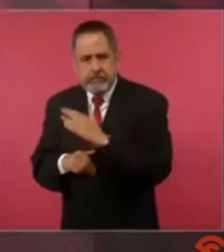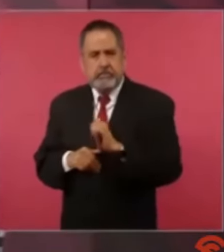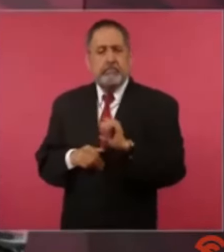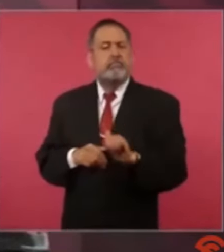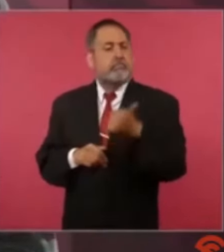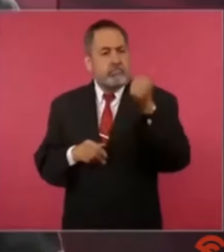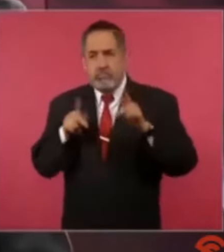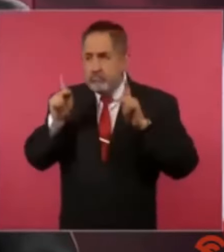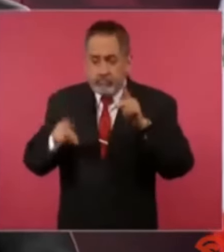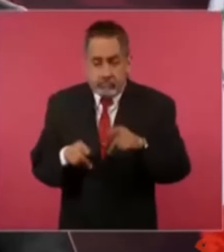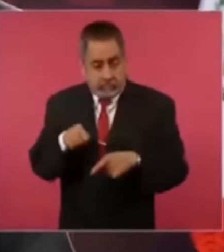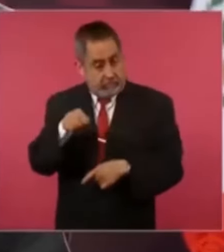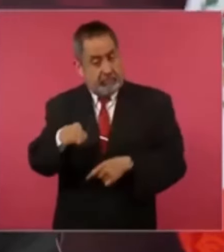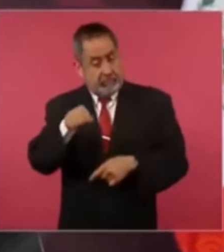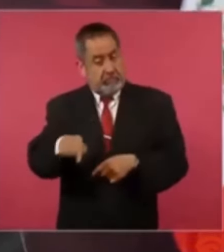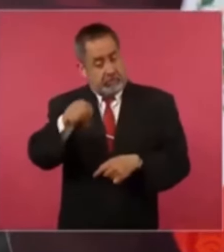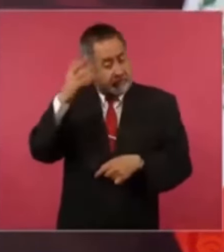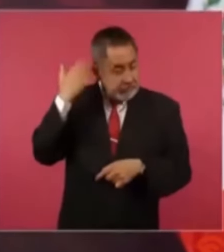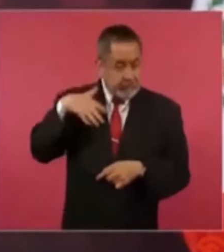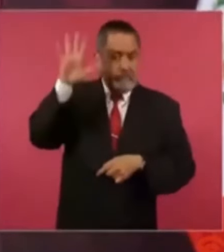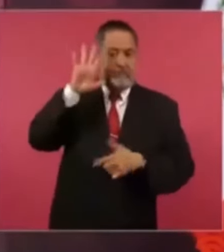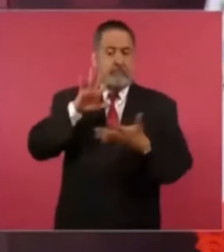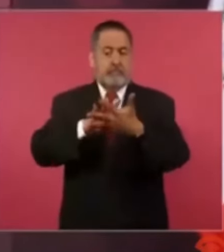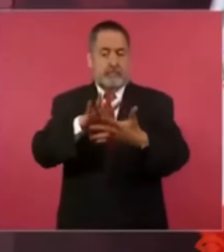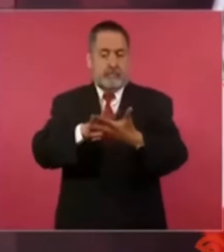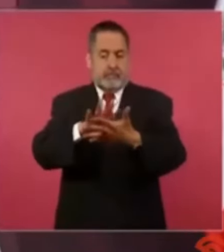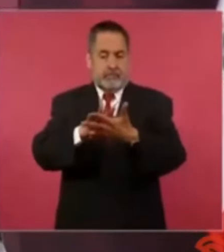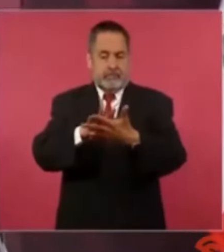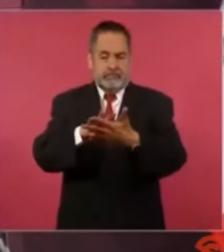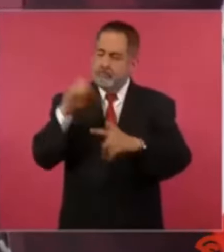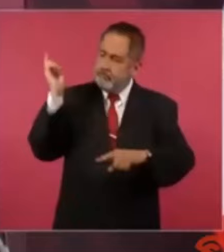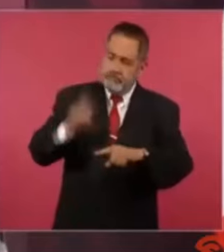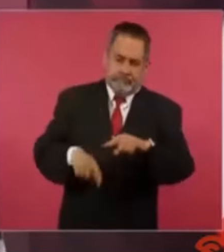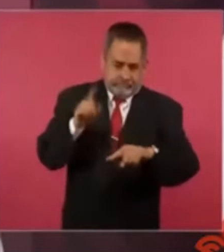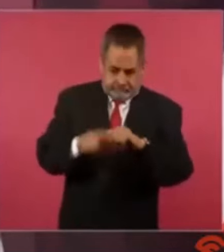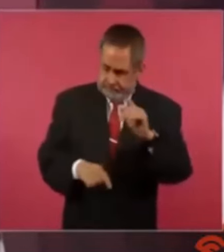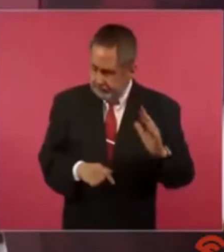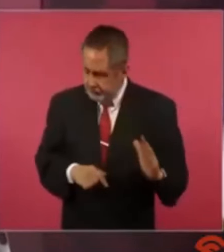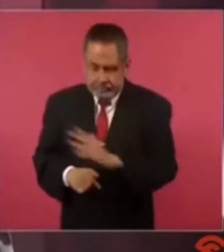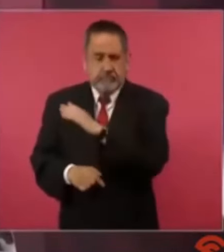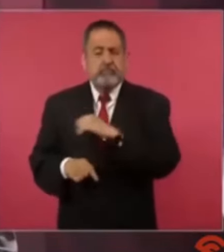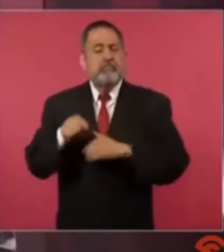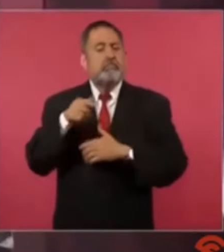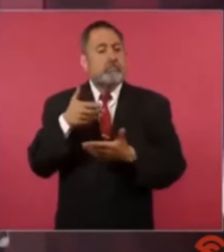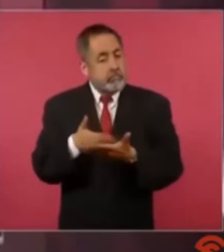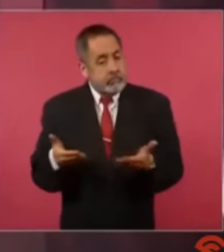era una cárcel y que ahora es un centro de recreación, de cultura,